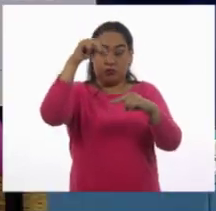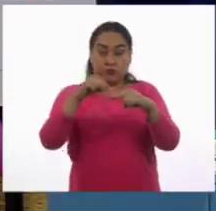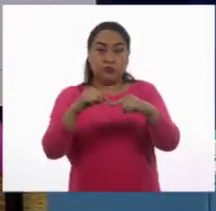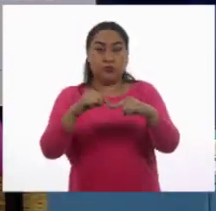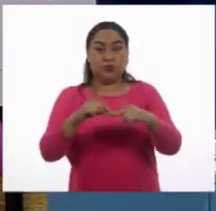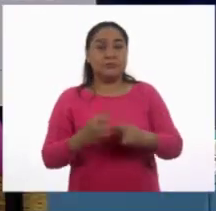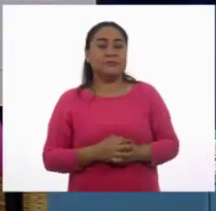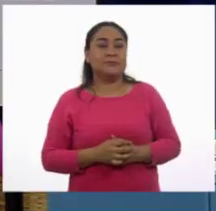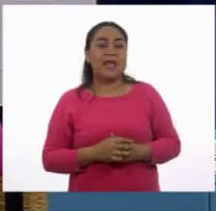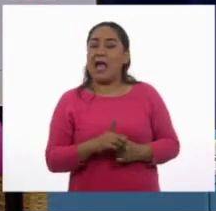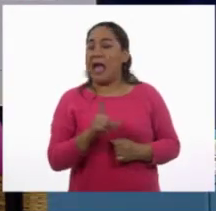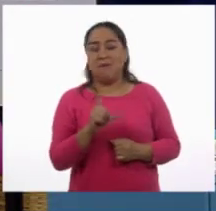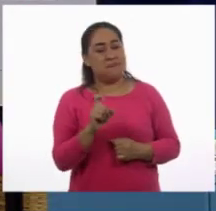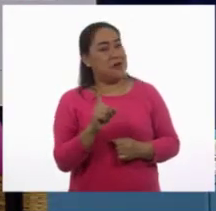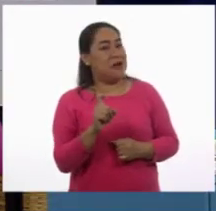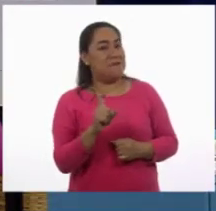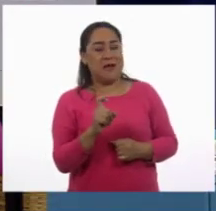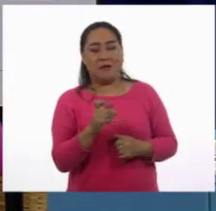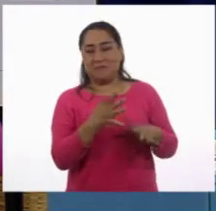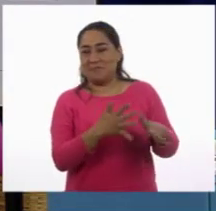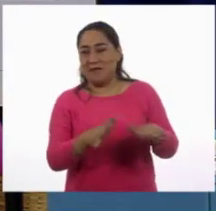2 y agua. Ash.